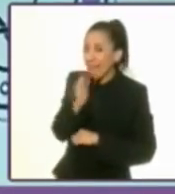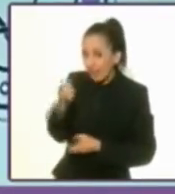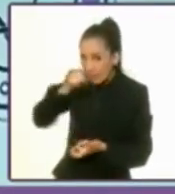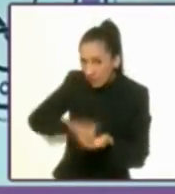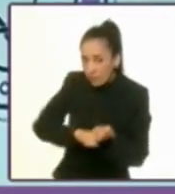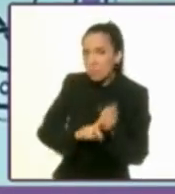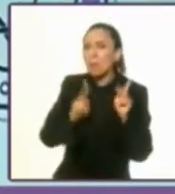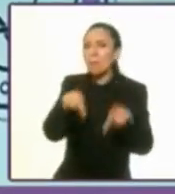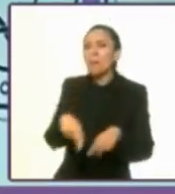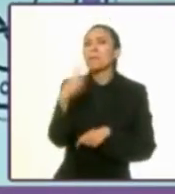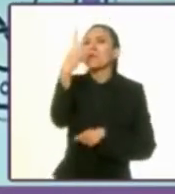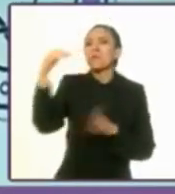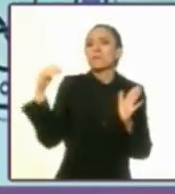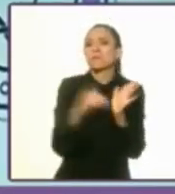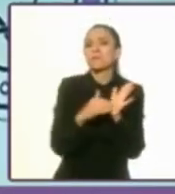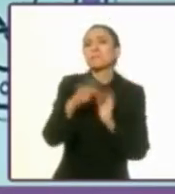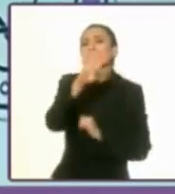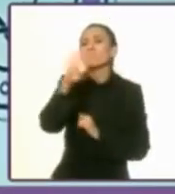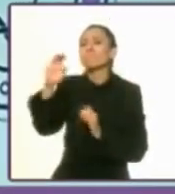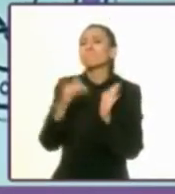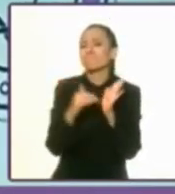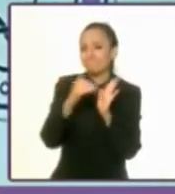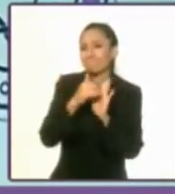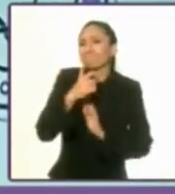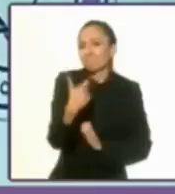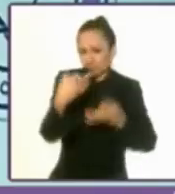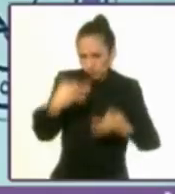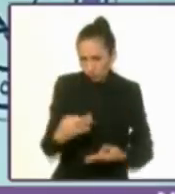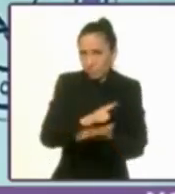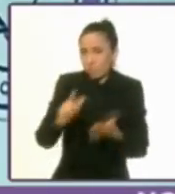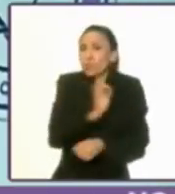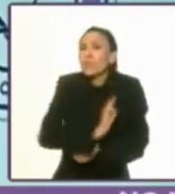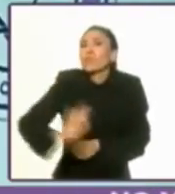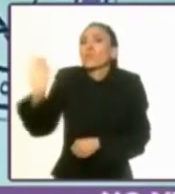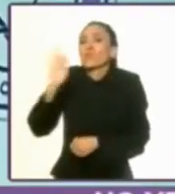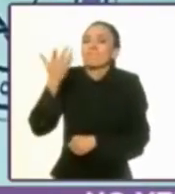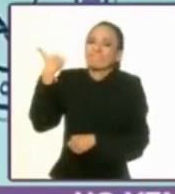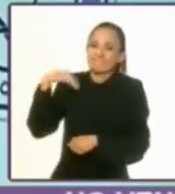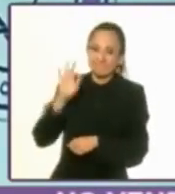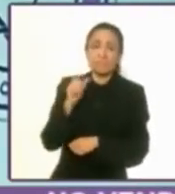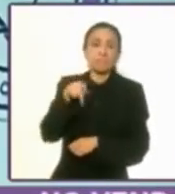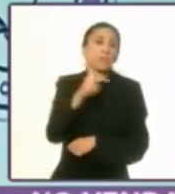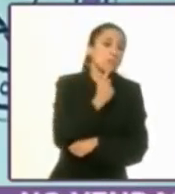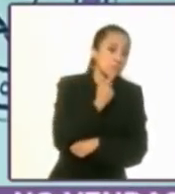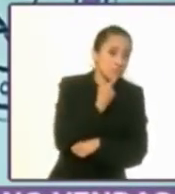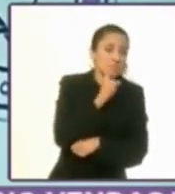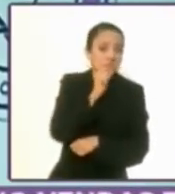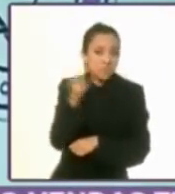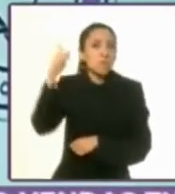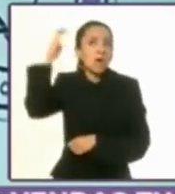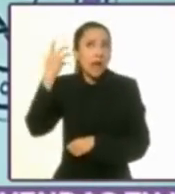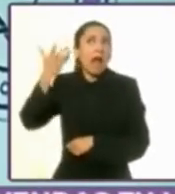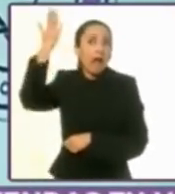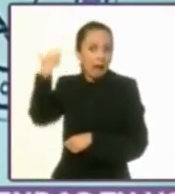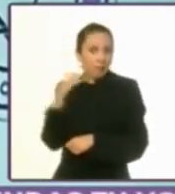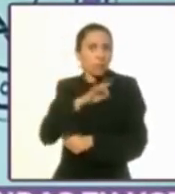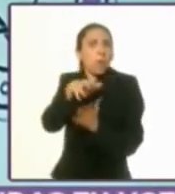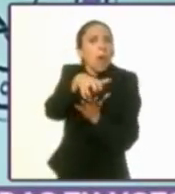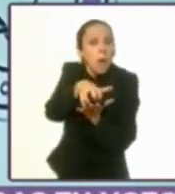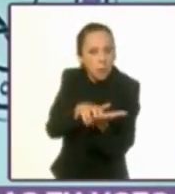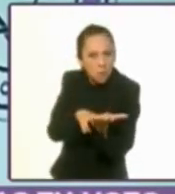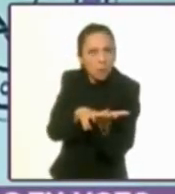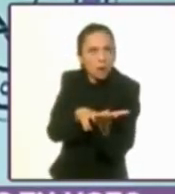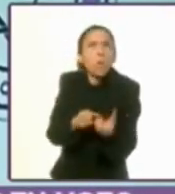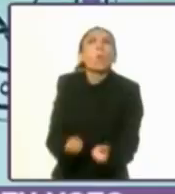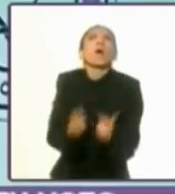2400 millones de pesos lópez obrador y claudia se pudieron haber ahorrado 11 veces